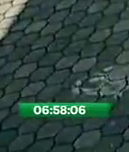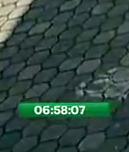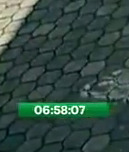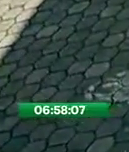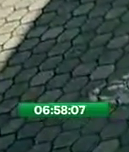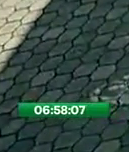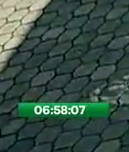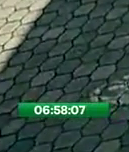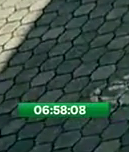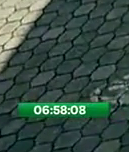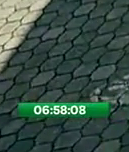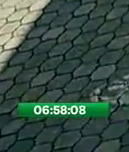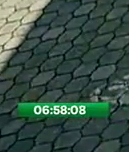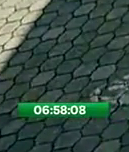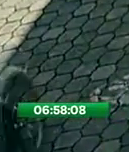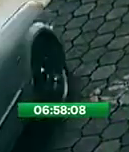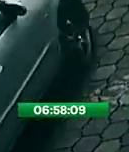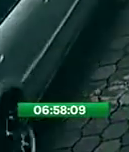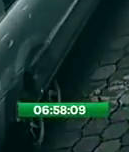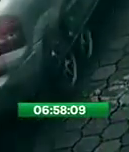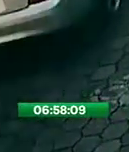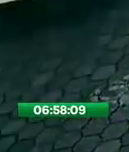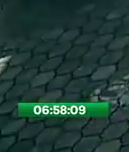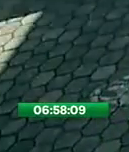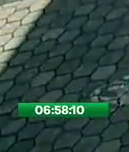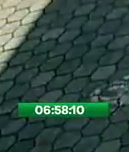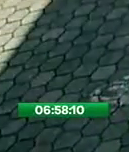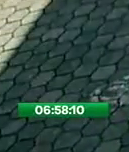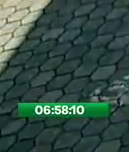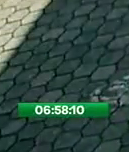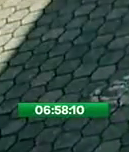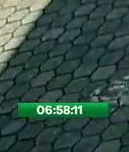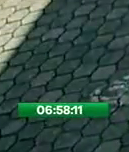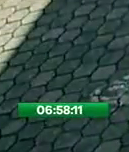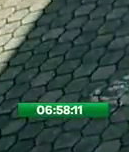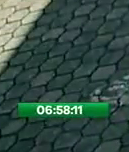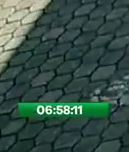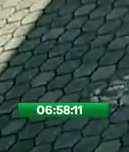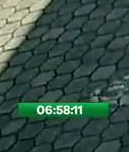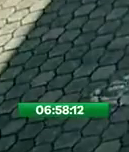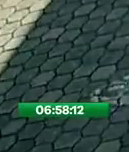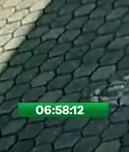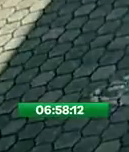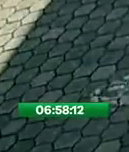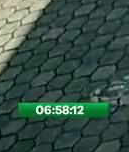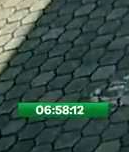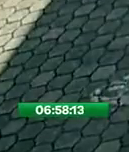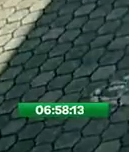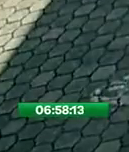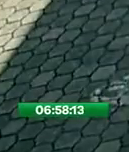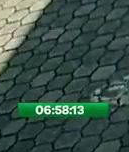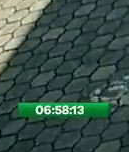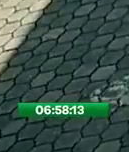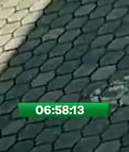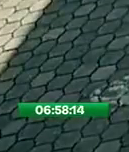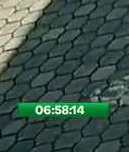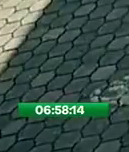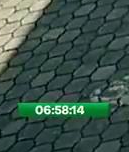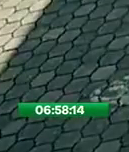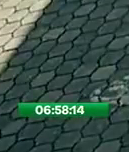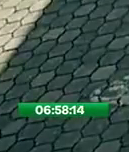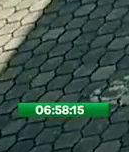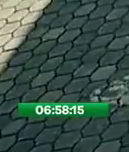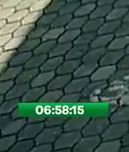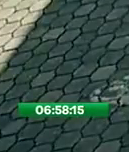de sacarle el arma. Por supuesto. Porque la gente ya sabe que está a la merced del pillo, pues. Terrible, ¿no? La situación. Como decía